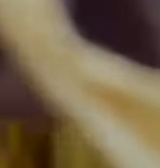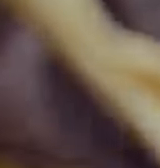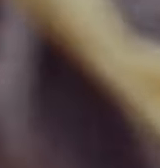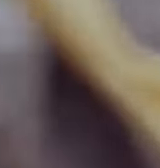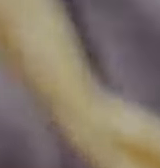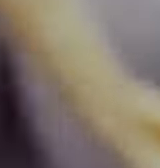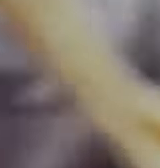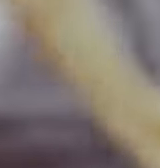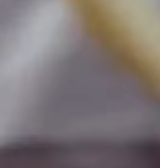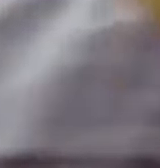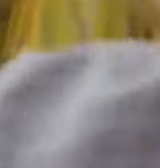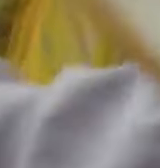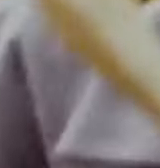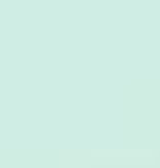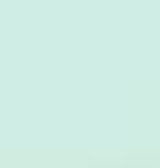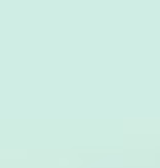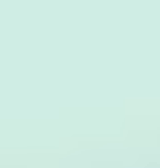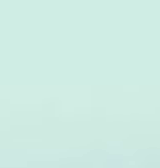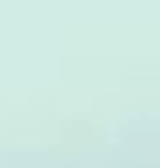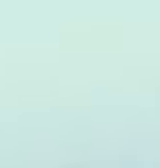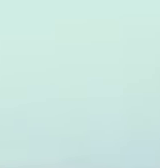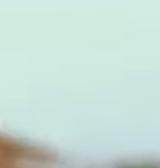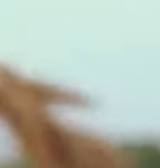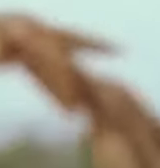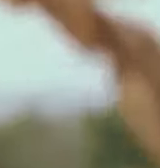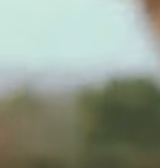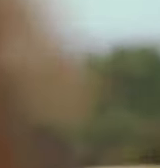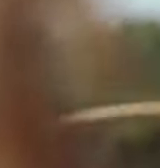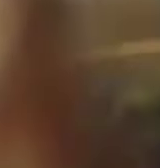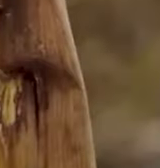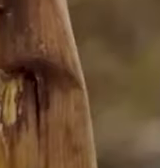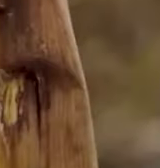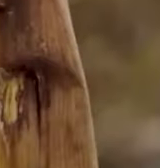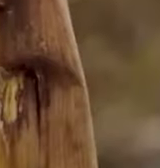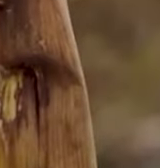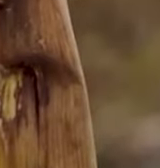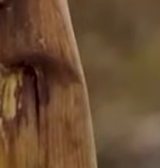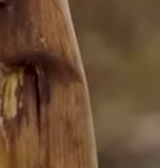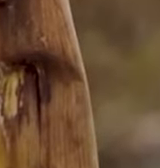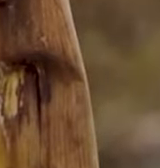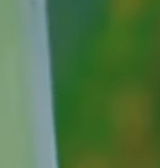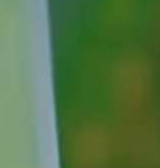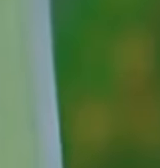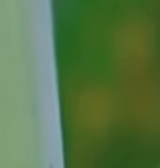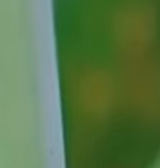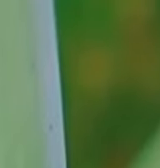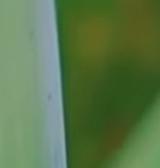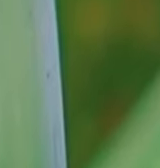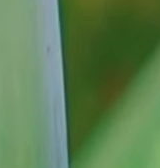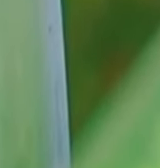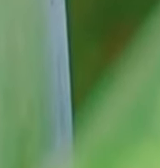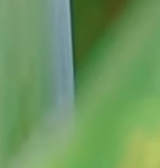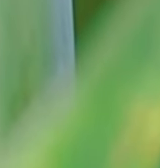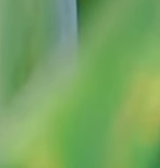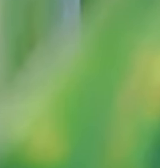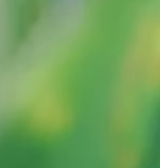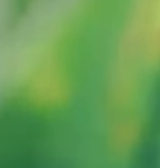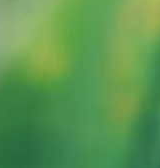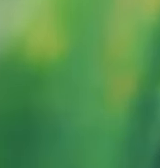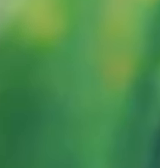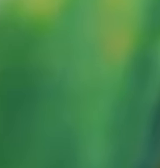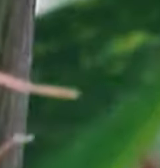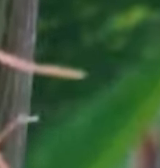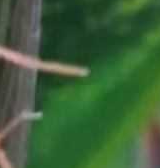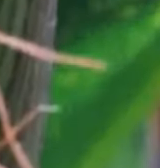Barros no solo ha sido teórico, ha visitado comunidades por todo el país para desentrañar las virtudes de esta gramínea,